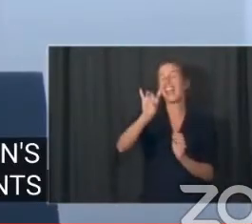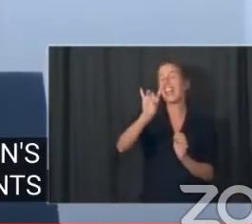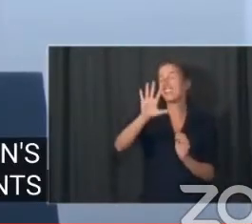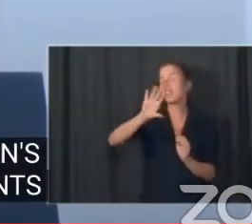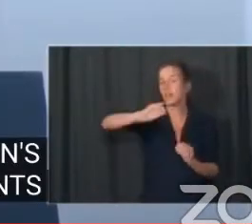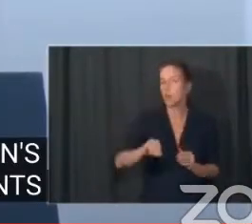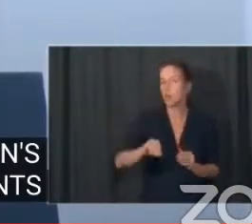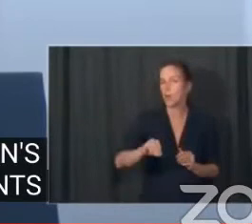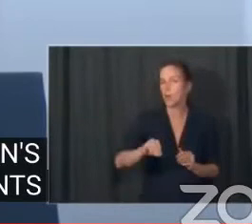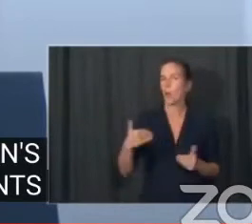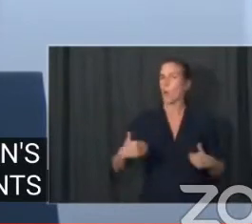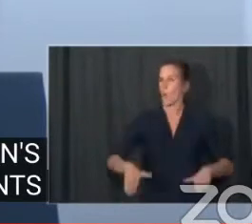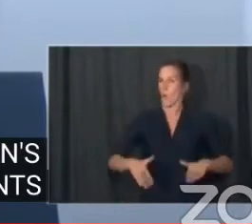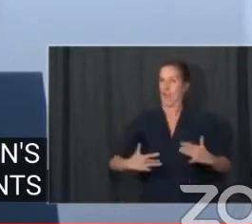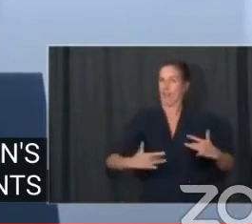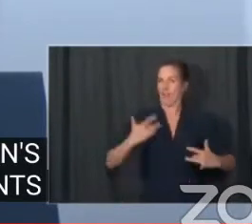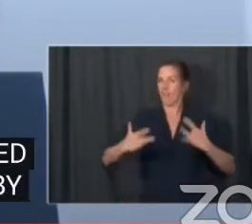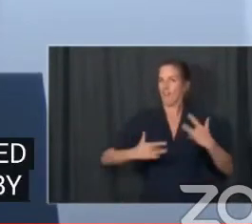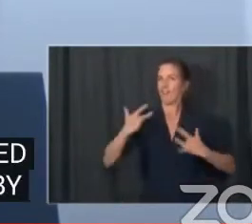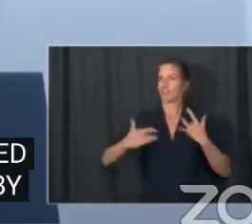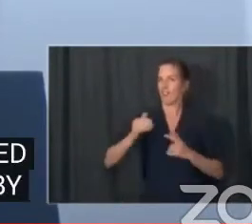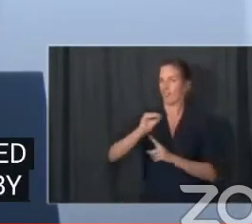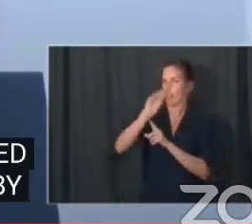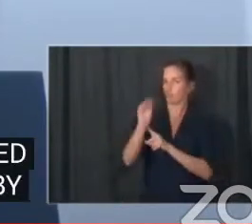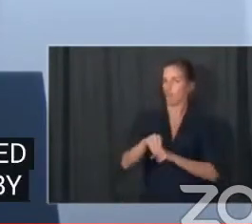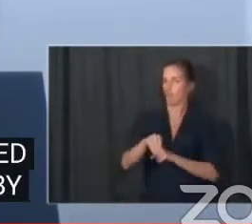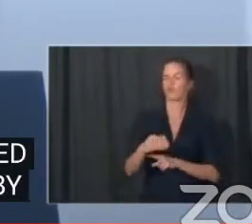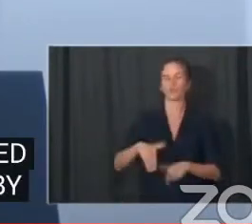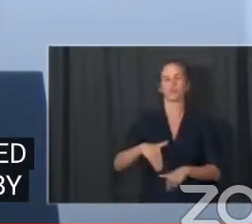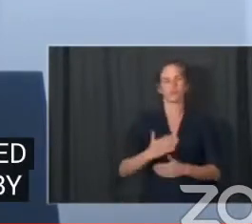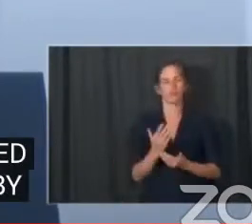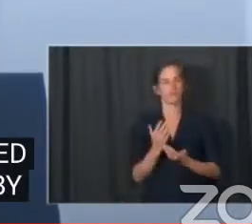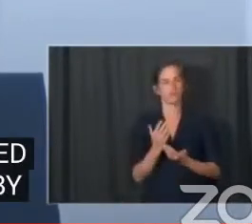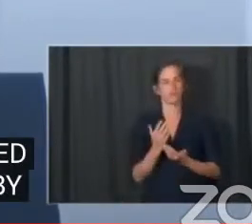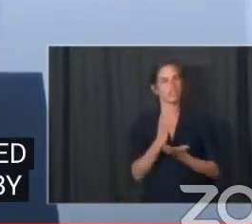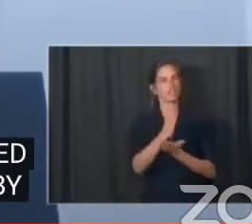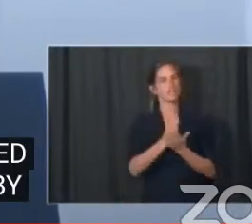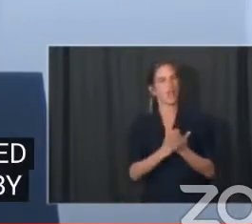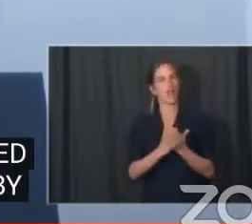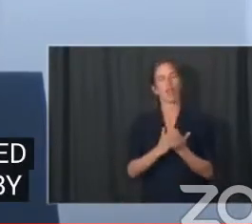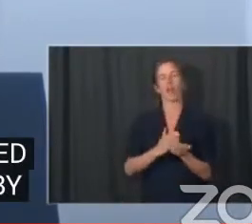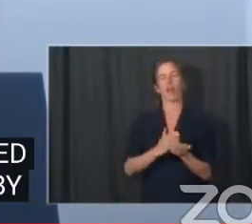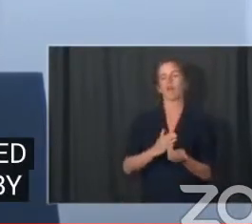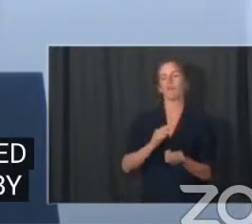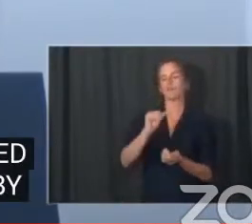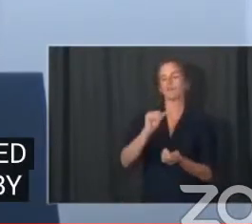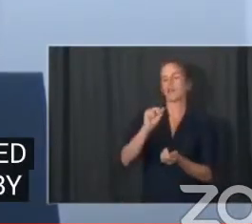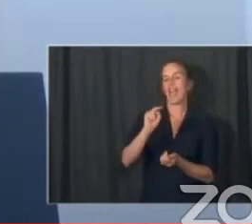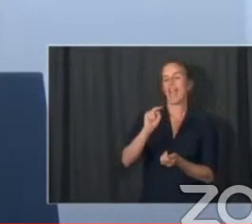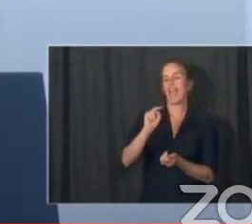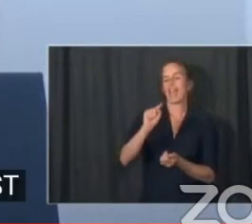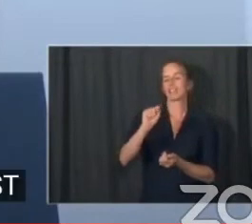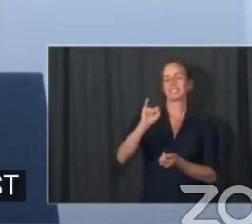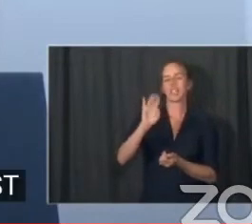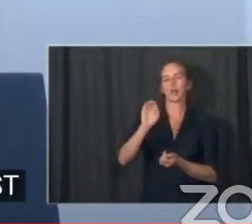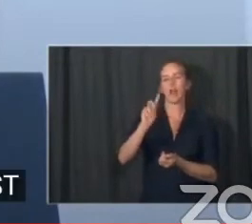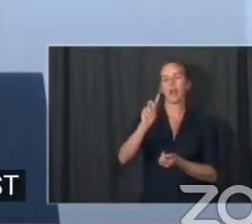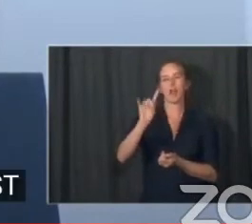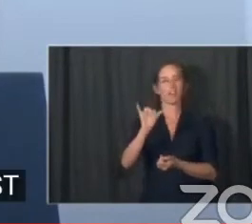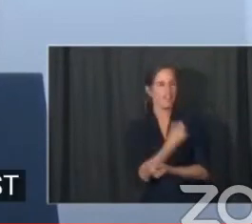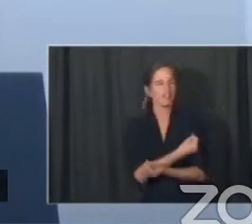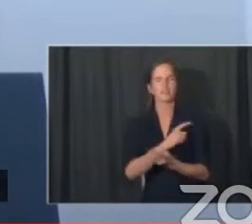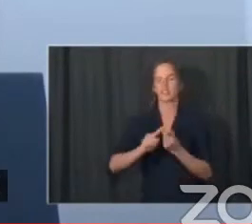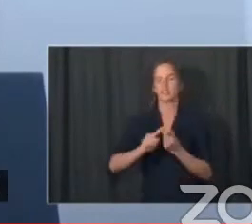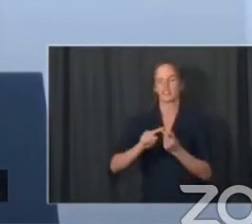most administración también exciting critica, things. It's está en un momento incredible. Some crítico of en the la inversión de antibody vaccines terapias and que han others ayudado a that reducir la have come out and